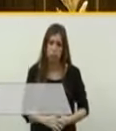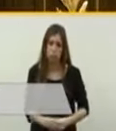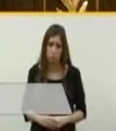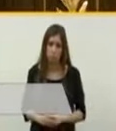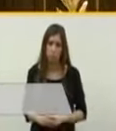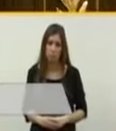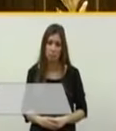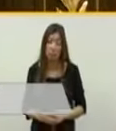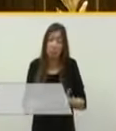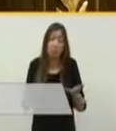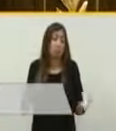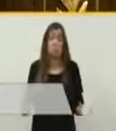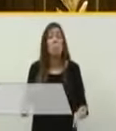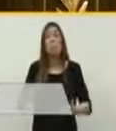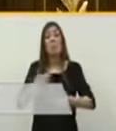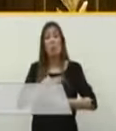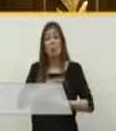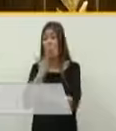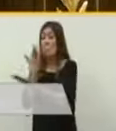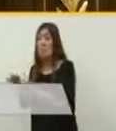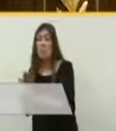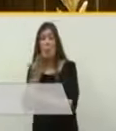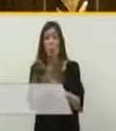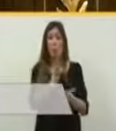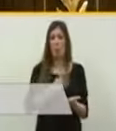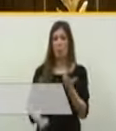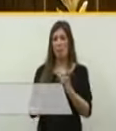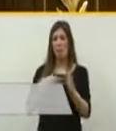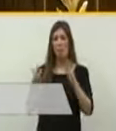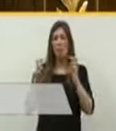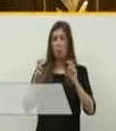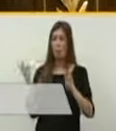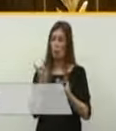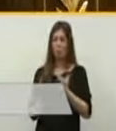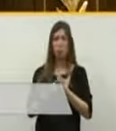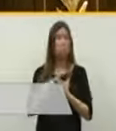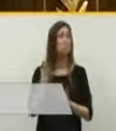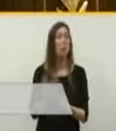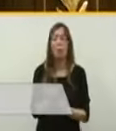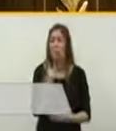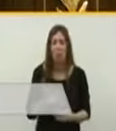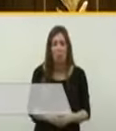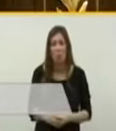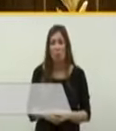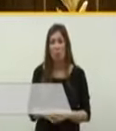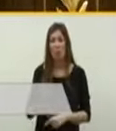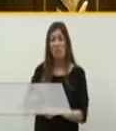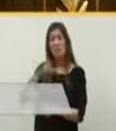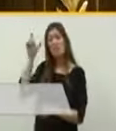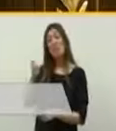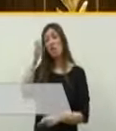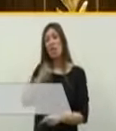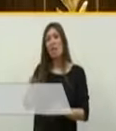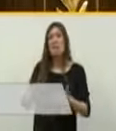Así que yo no les voy a pedir que se sumen a una nueva etapa política, no les voy a pedir que trabajen, porque el señor Rajoy ha puesto incluso en